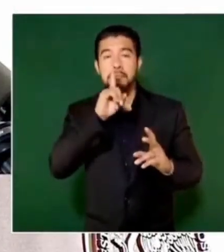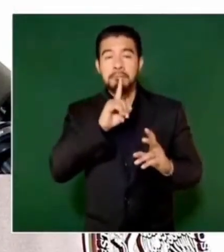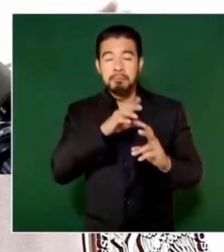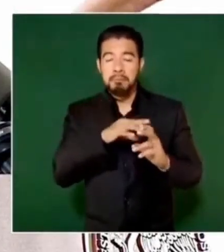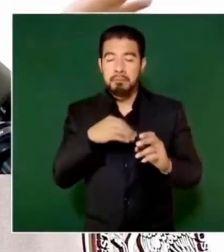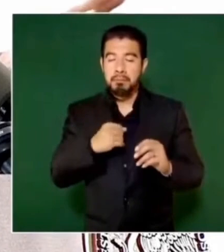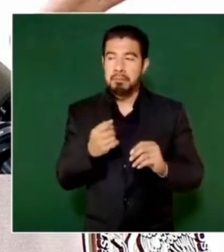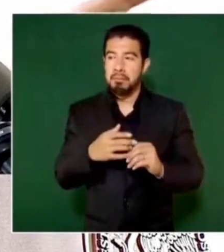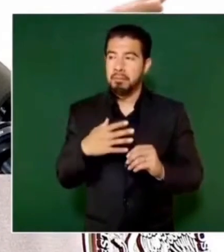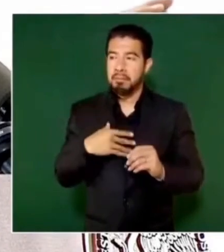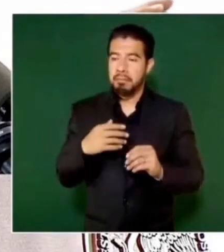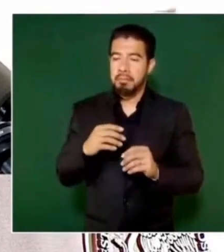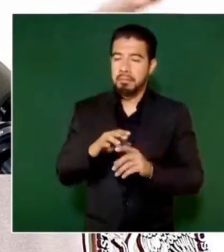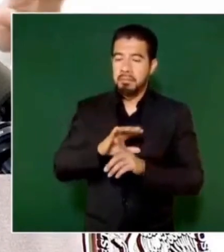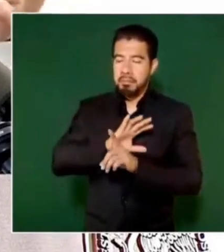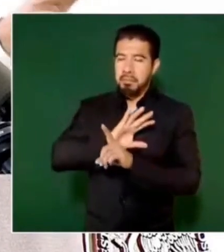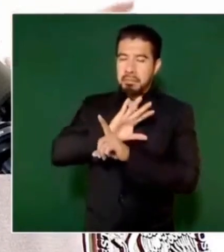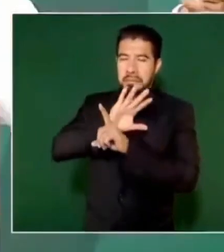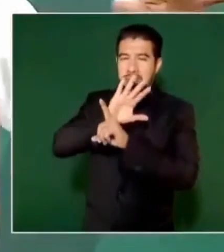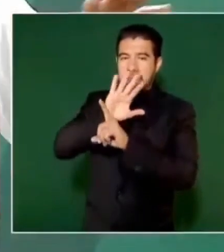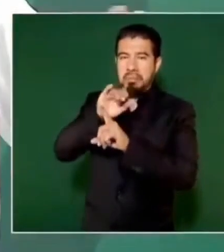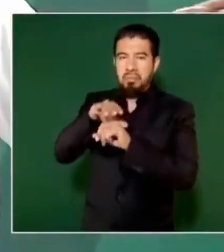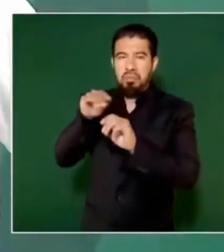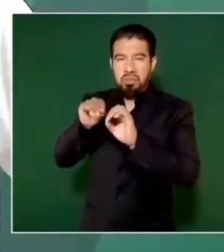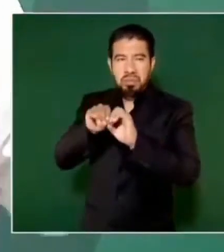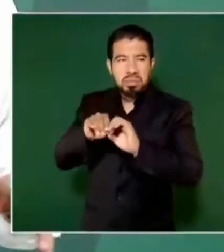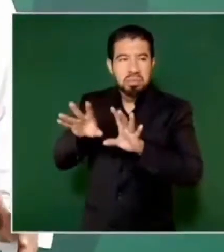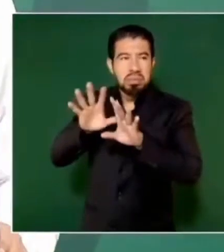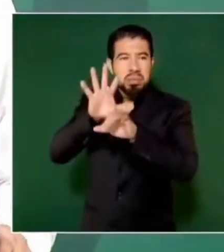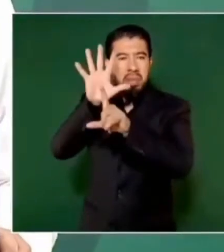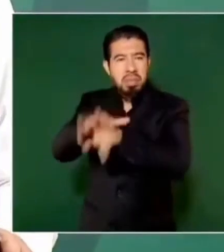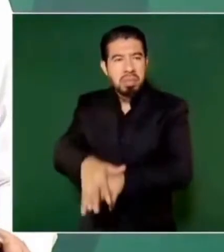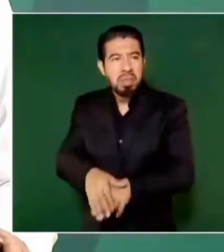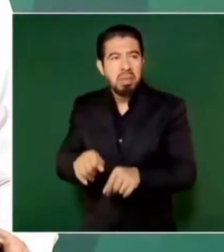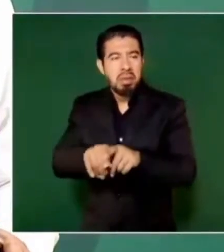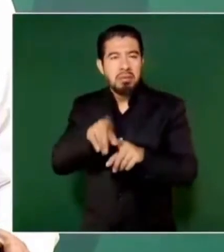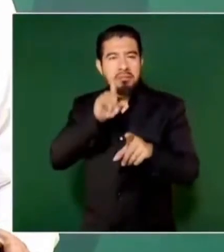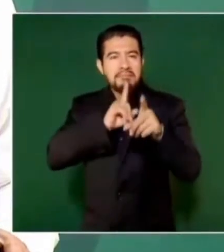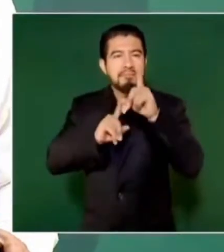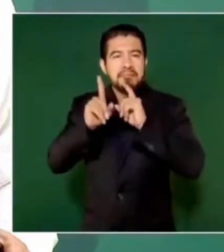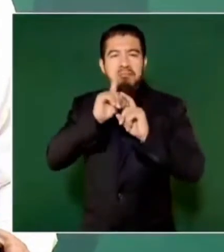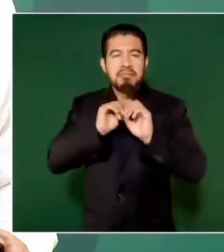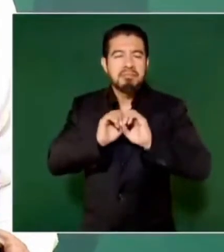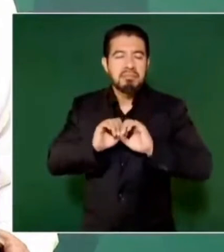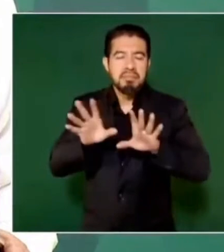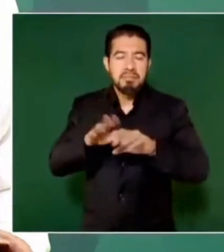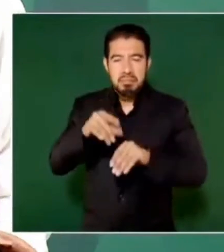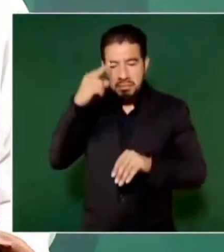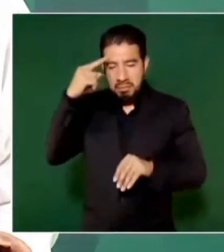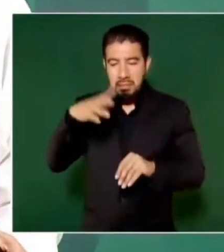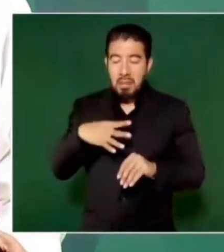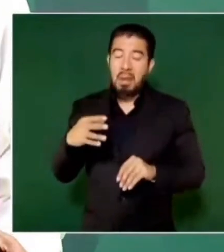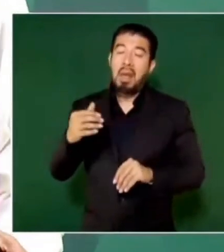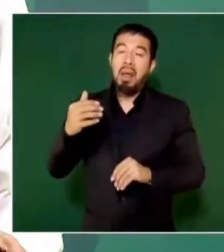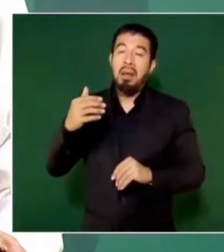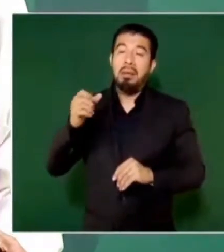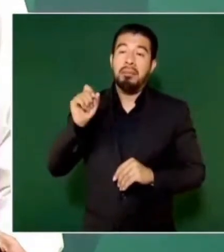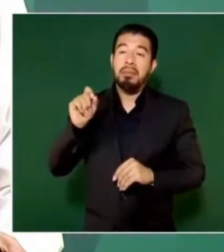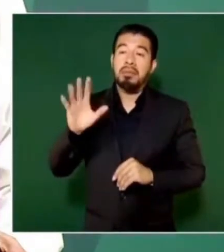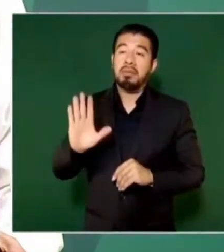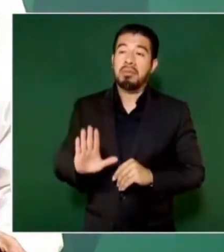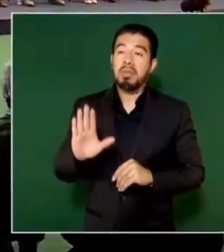apabullar con mentiras, piensan que es el tiempo de antes,